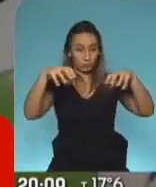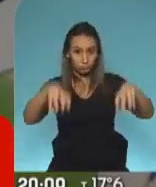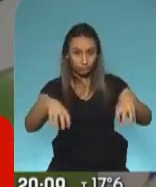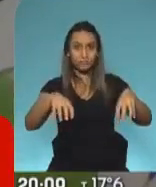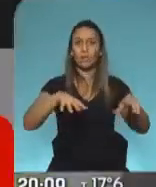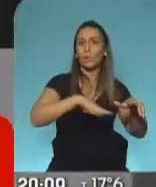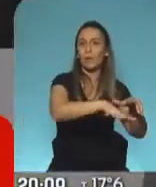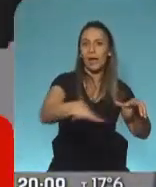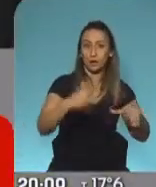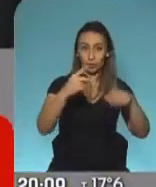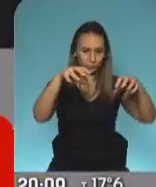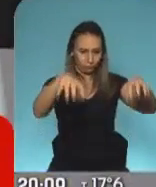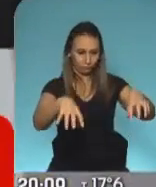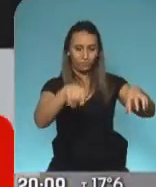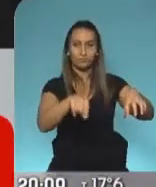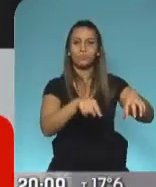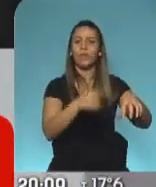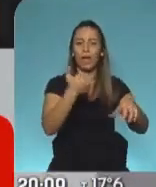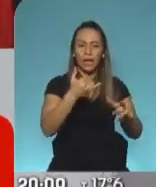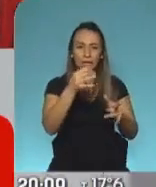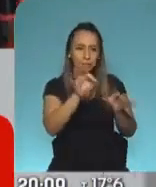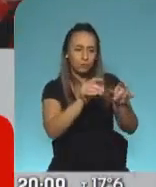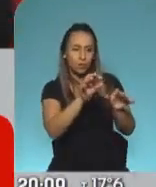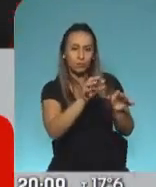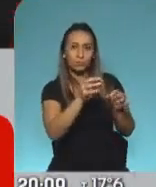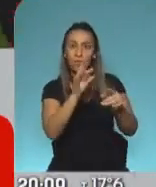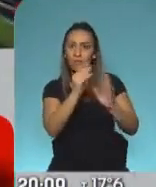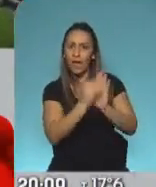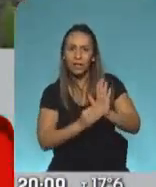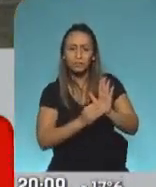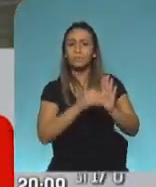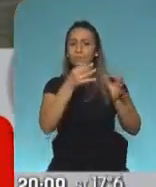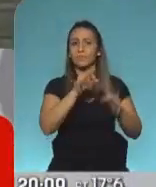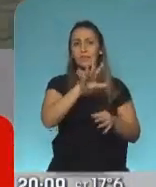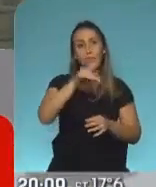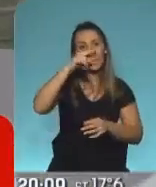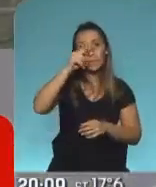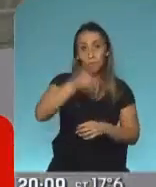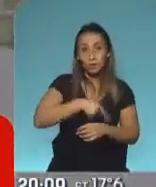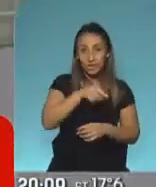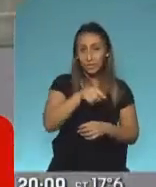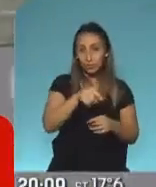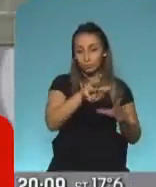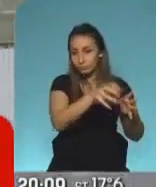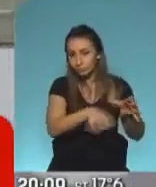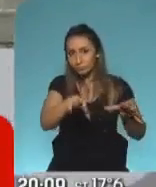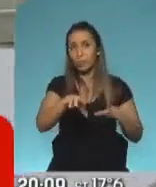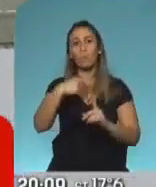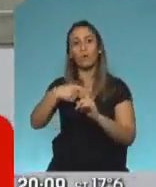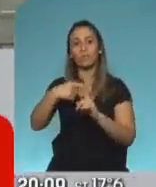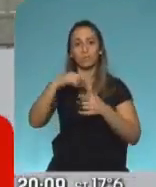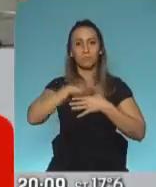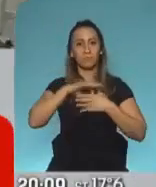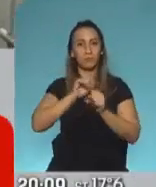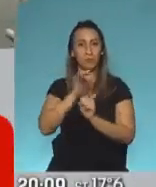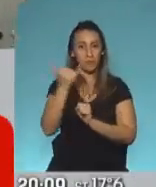testeos todo el tiempo. Los datos son relevantes. El 57% muestra positividad. ¿Esto qué significa?